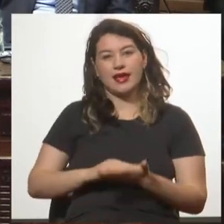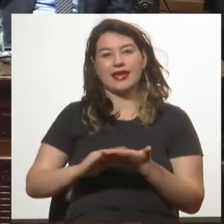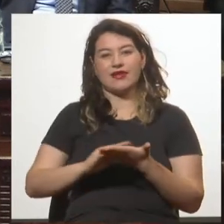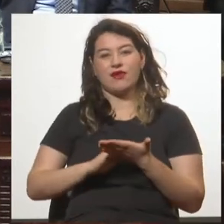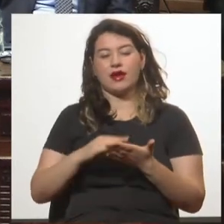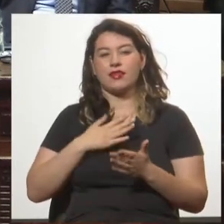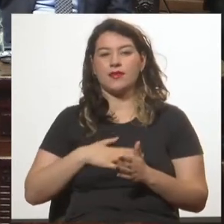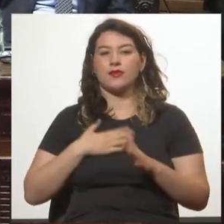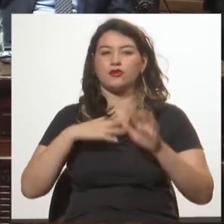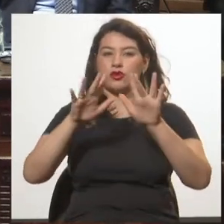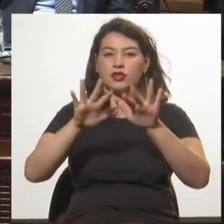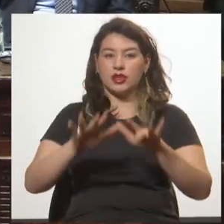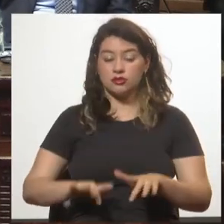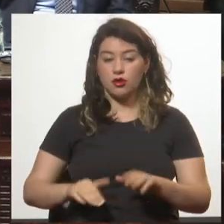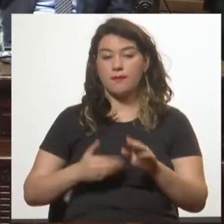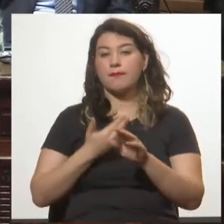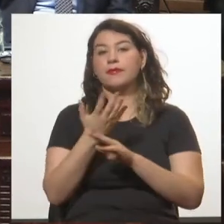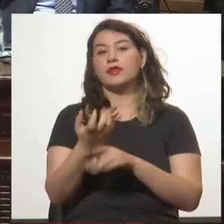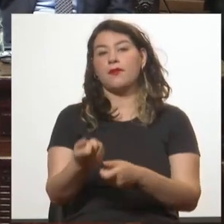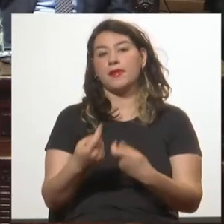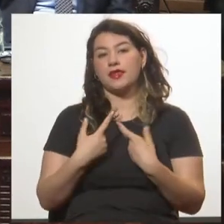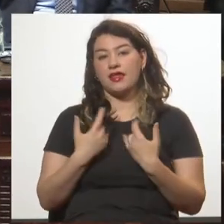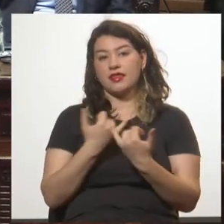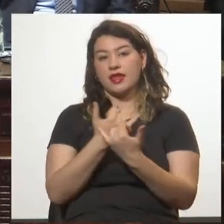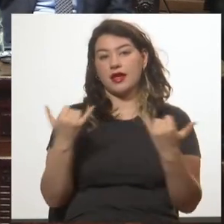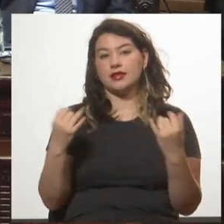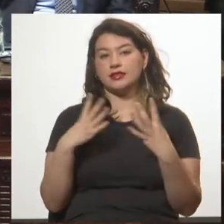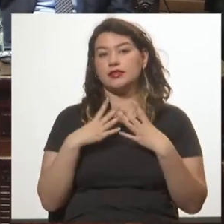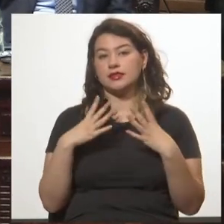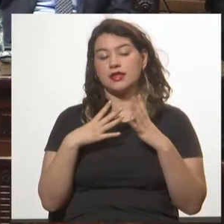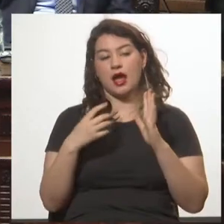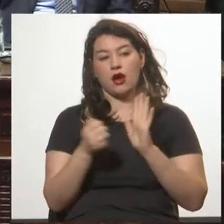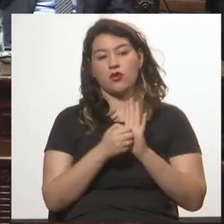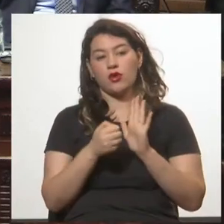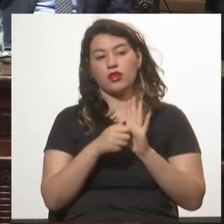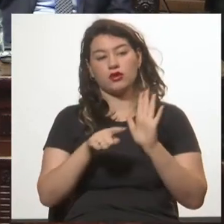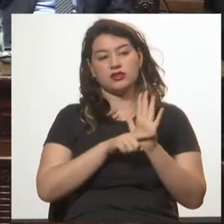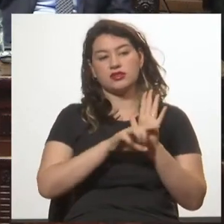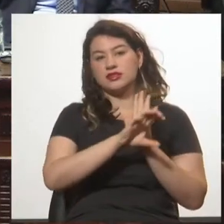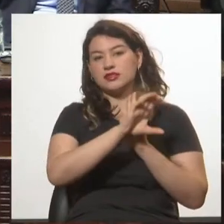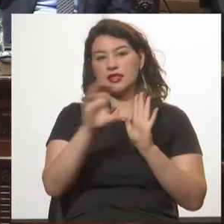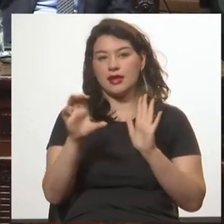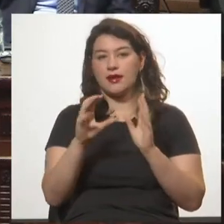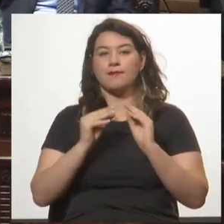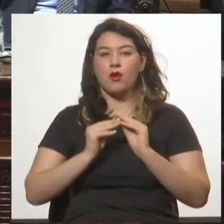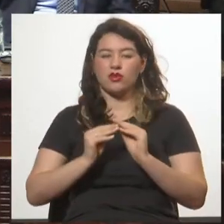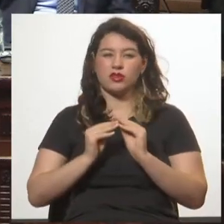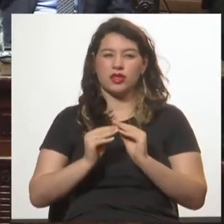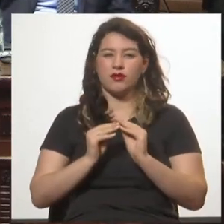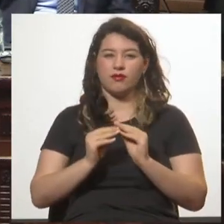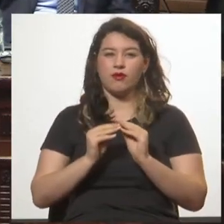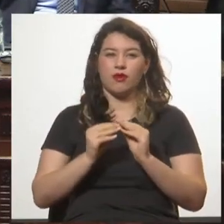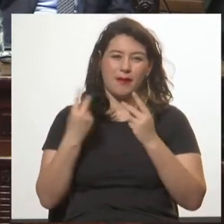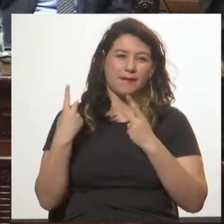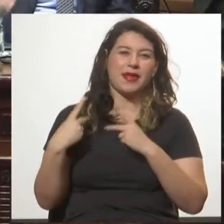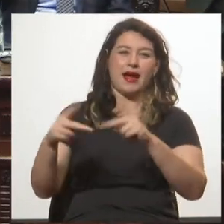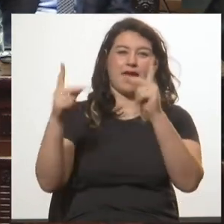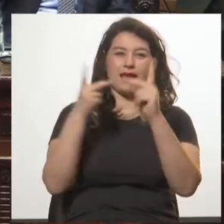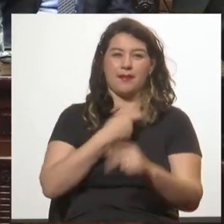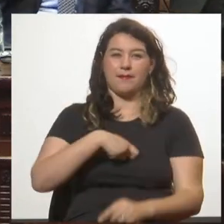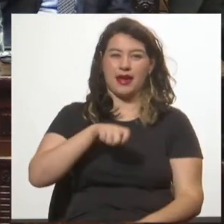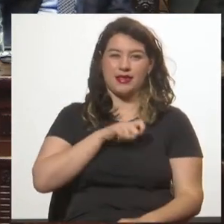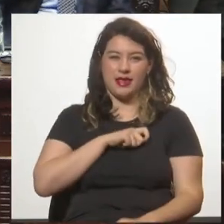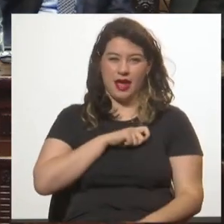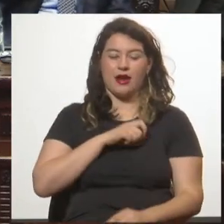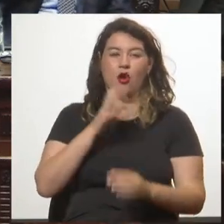consideración por medio de la presente solicito el cuerpo de licencia del acuerdo del literal c por motivo de viajar al reino de españa misión oficial